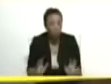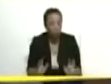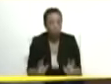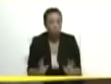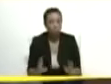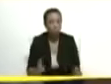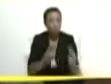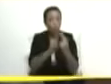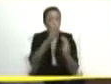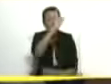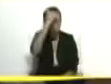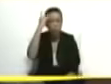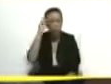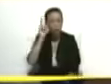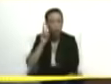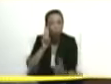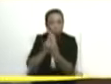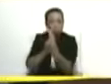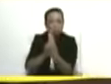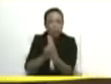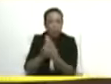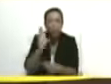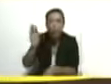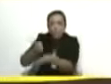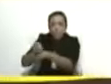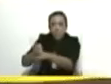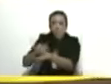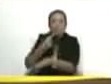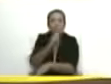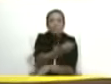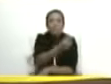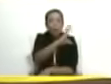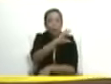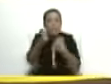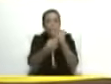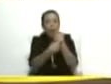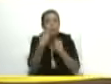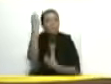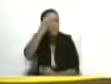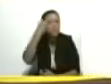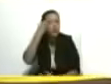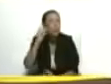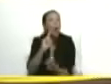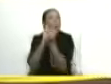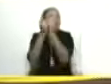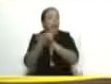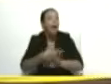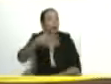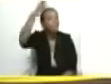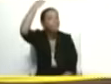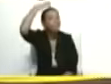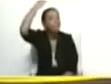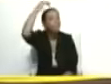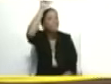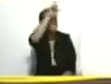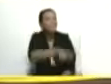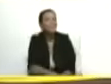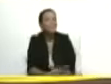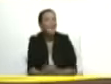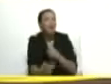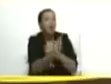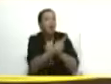Cuando nos vimos Diosdado y yo en mi casa, yo le dije, pensemos todo lo contrario. Ya tiene la